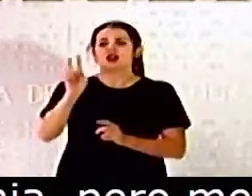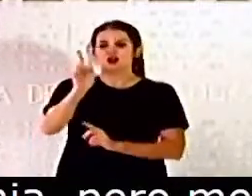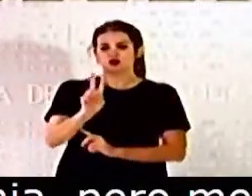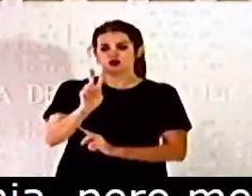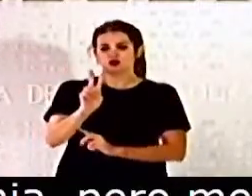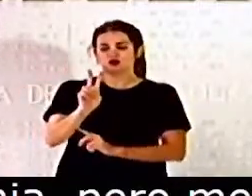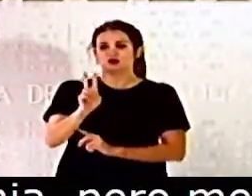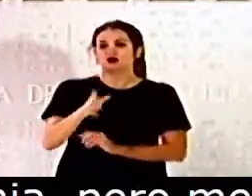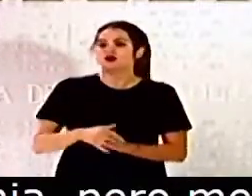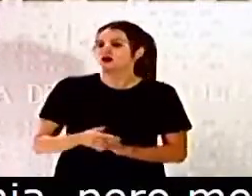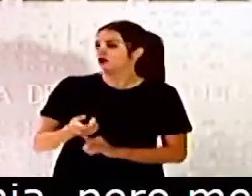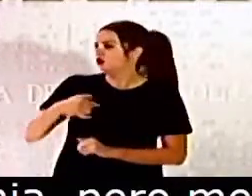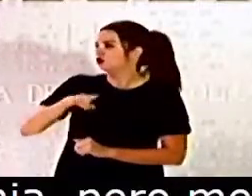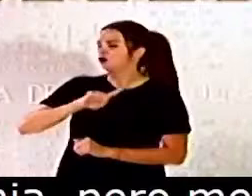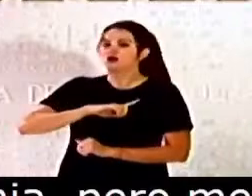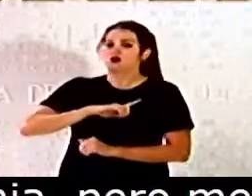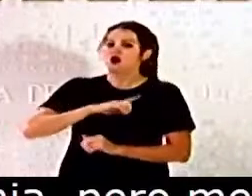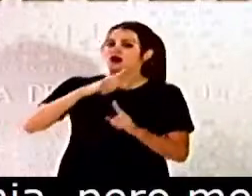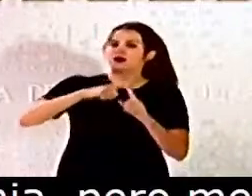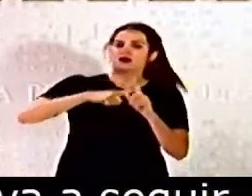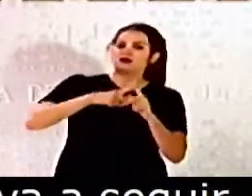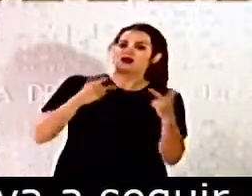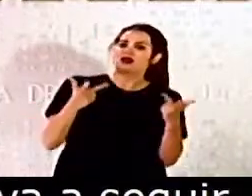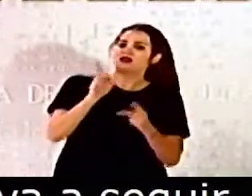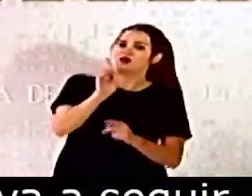No podemos ya hablar de nivel de alerta 1.